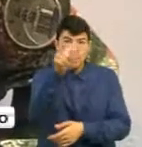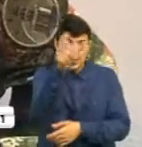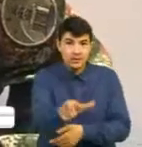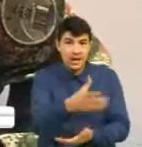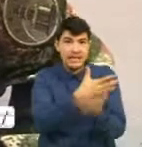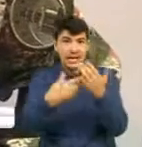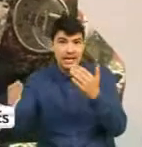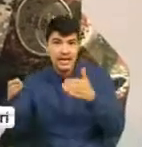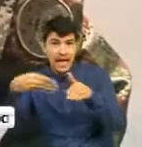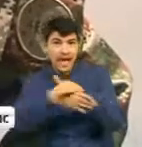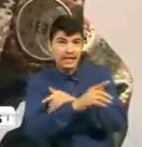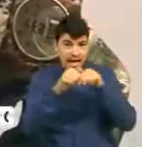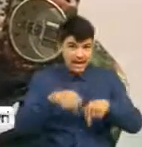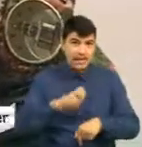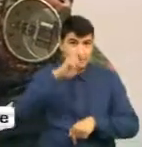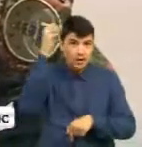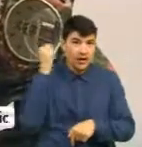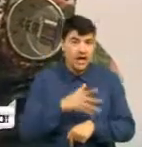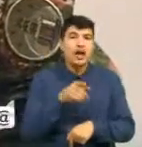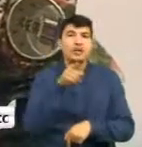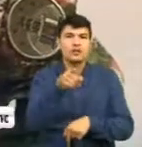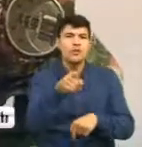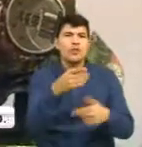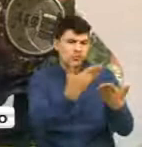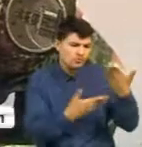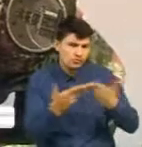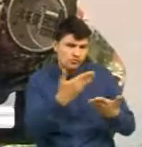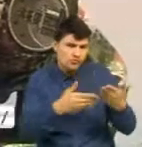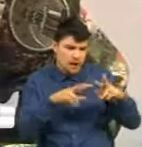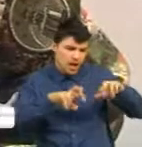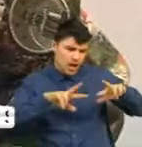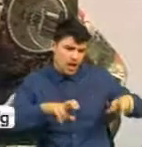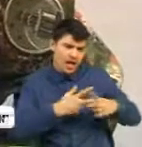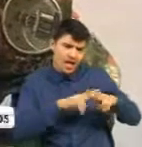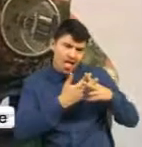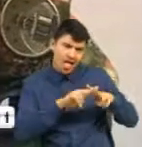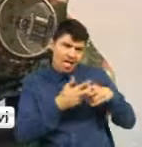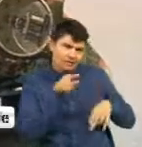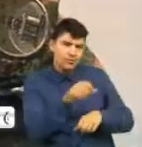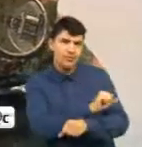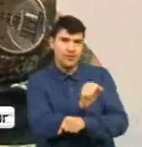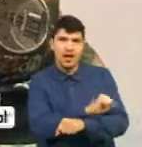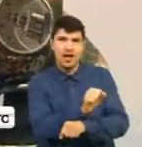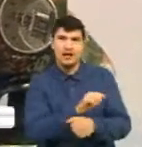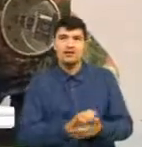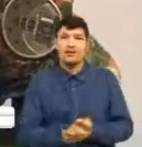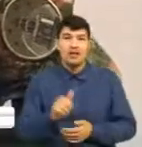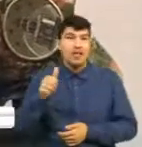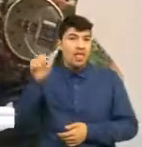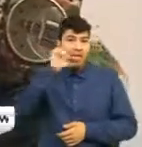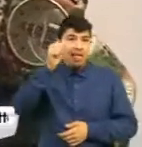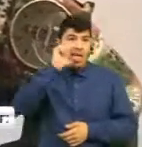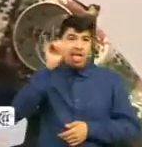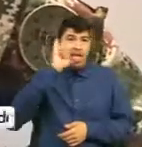van a salir fuera del departamento, verifiquen primero mecánicamente sus vehículos, que no vayan a mezclar las bebidas alcohólicas